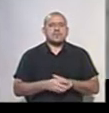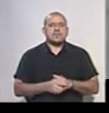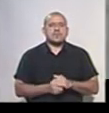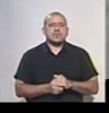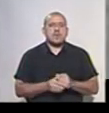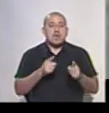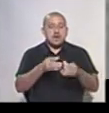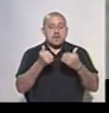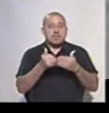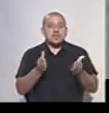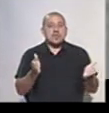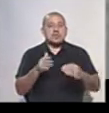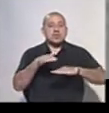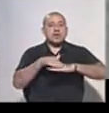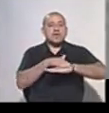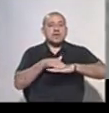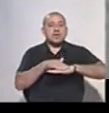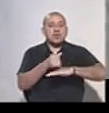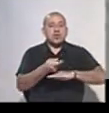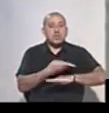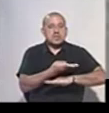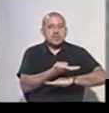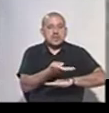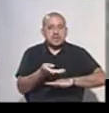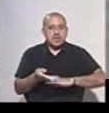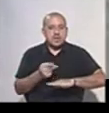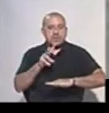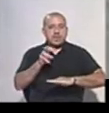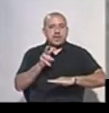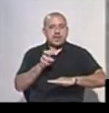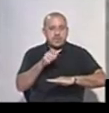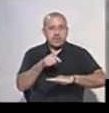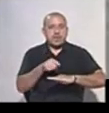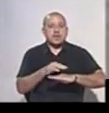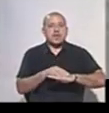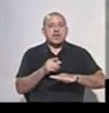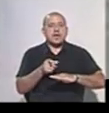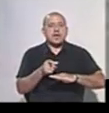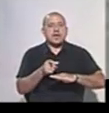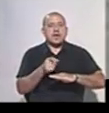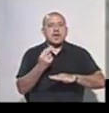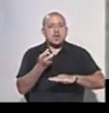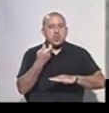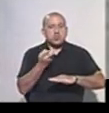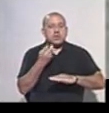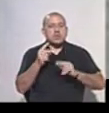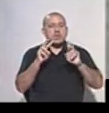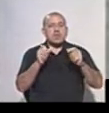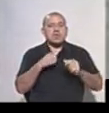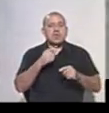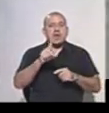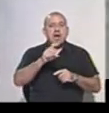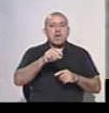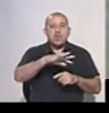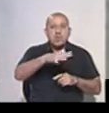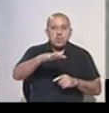Ahí arrancás con una base con la salsa de algas. De algas. Desde acá le buscamos un poco la historia del mar, ¿no? También